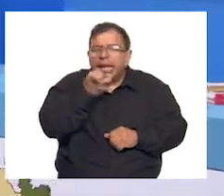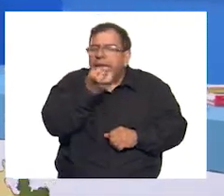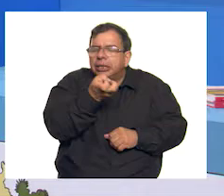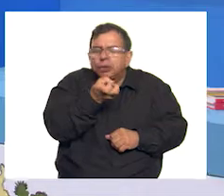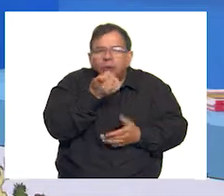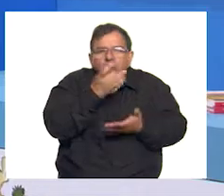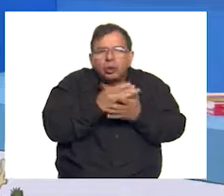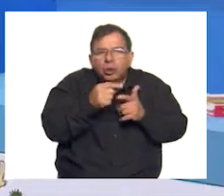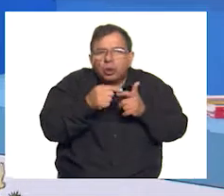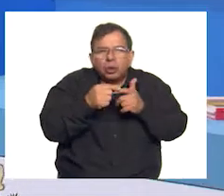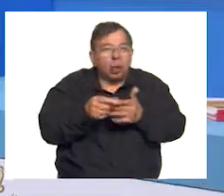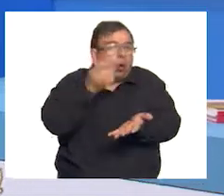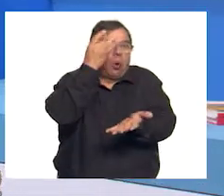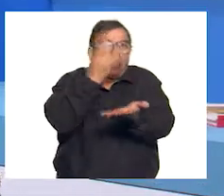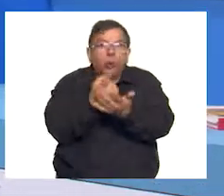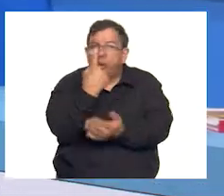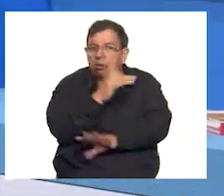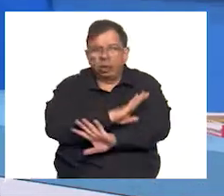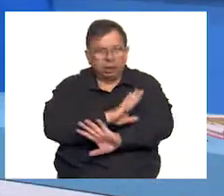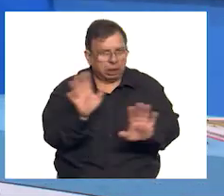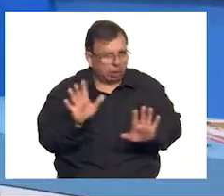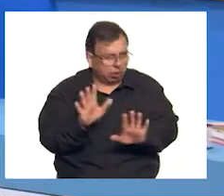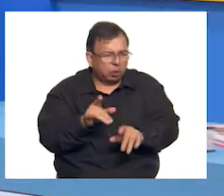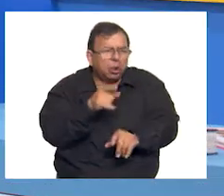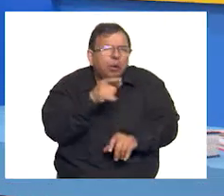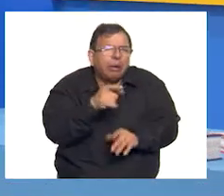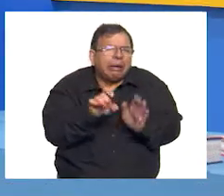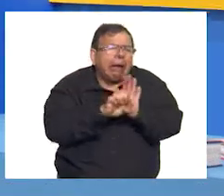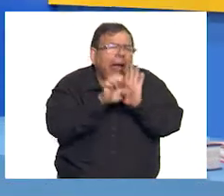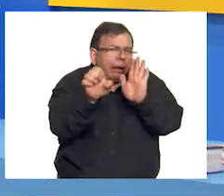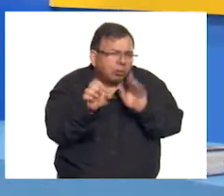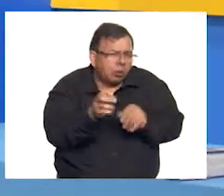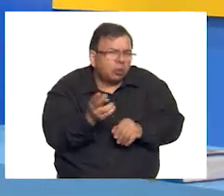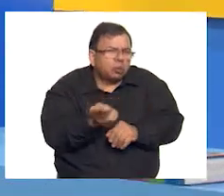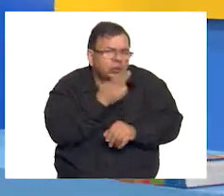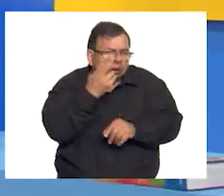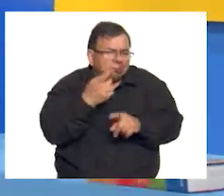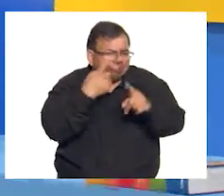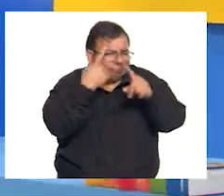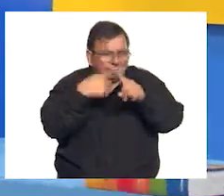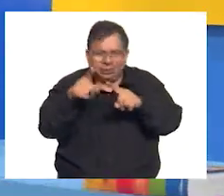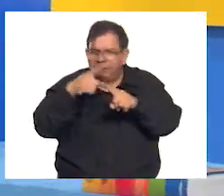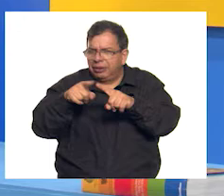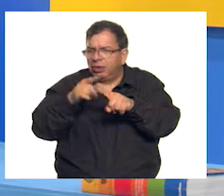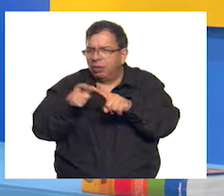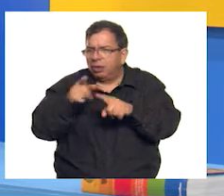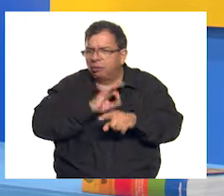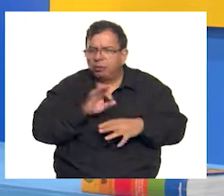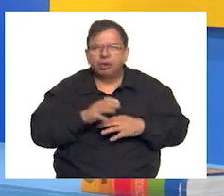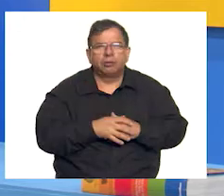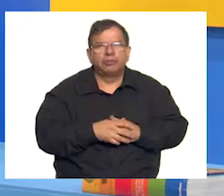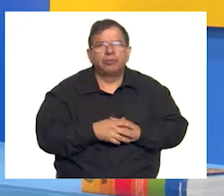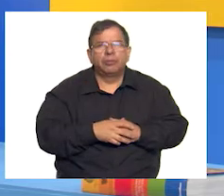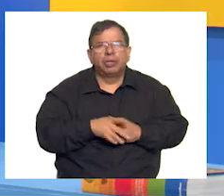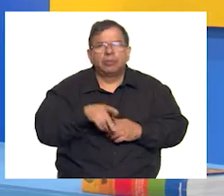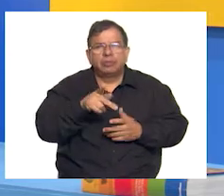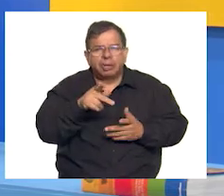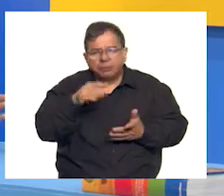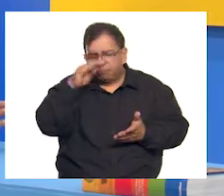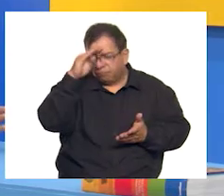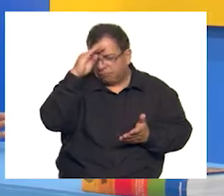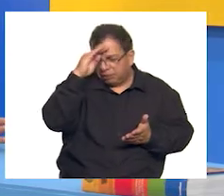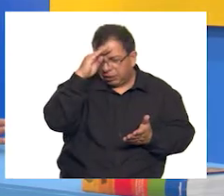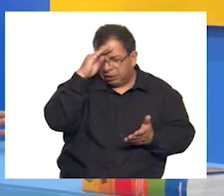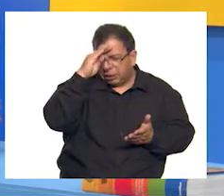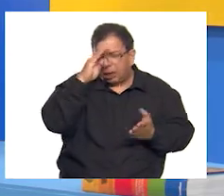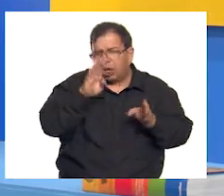guía y no la única forma de hacer carteles. Ustedes pueden utilizar las que les resulten más cómodas, siempre y cuando consideren, como en